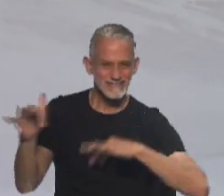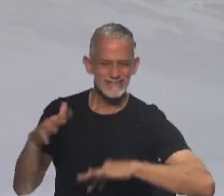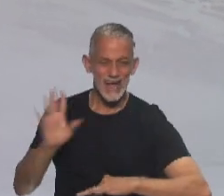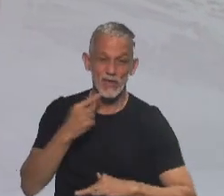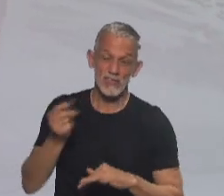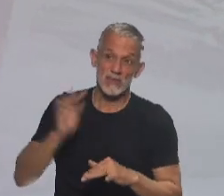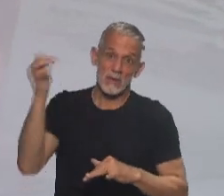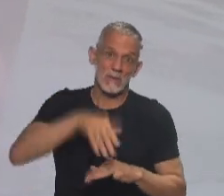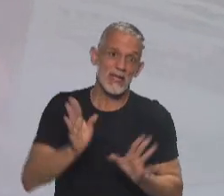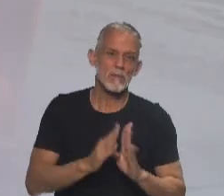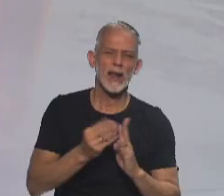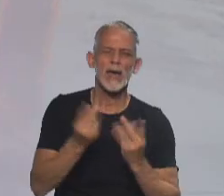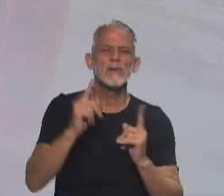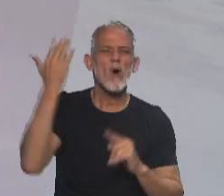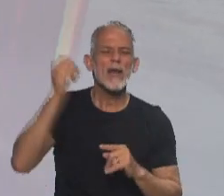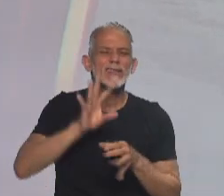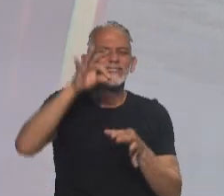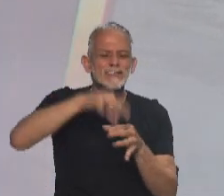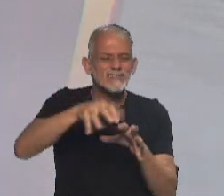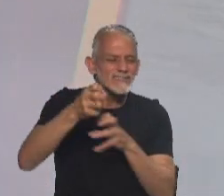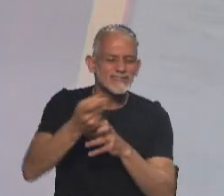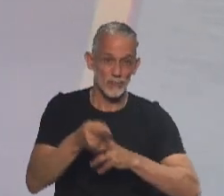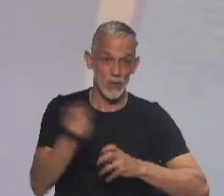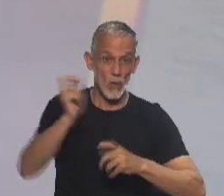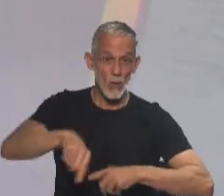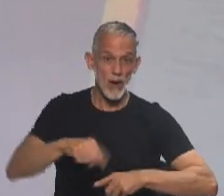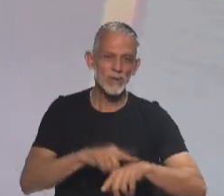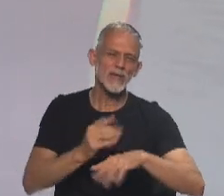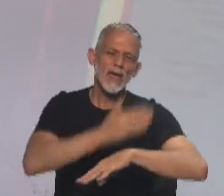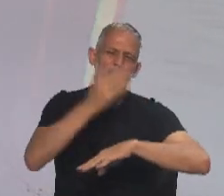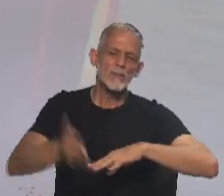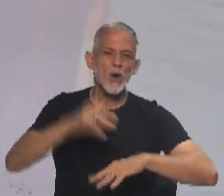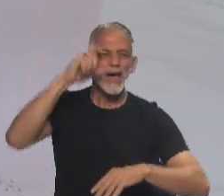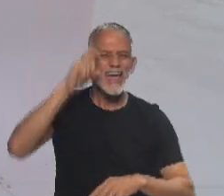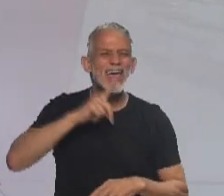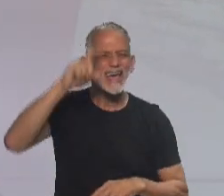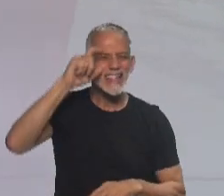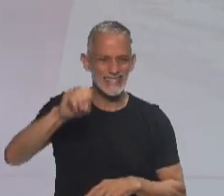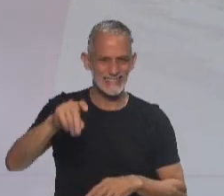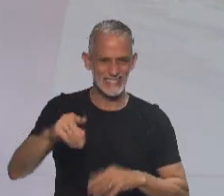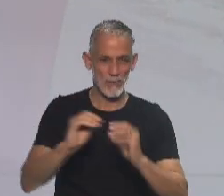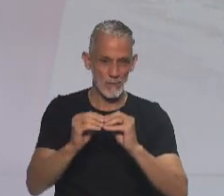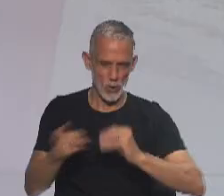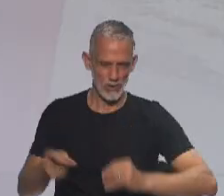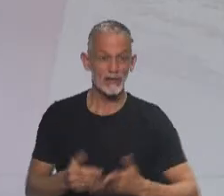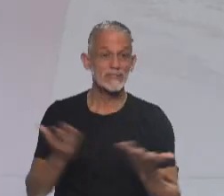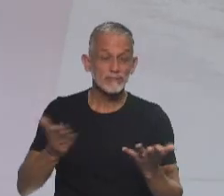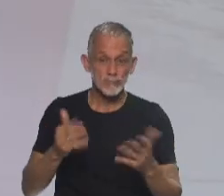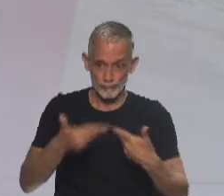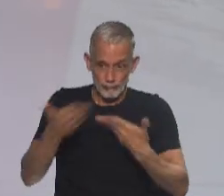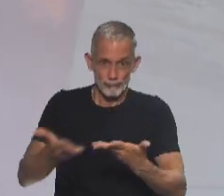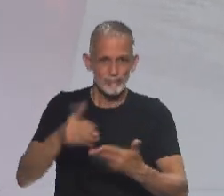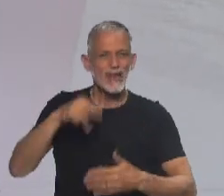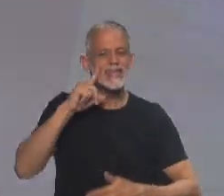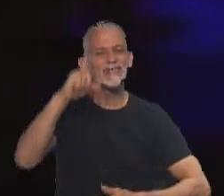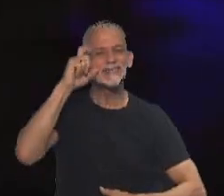vienen a cosechar su tesoro. Los queremos, los esperamos, vuelven después de un tiempo. ET y Los Problems van a estar presentándose próximamente en